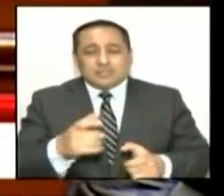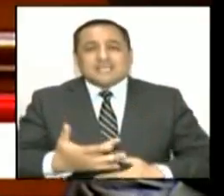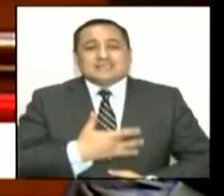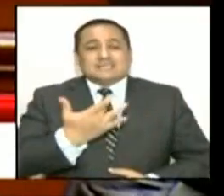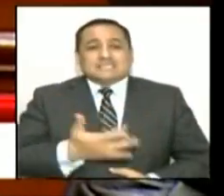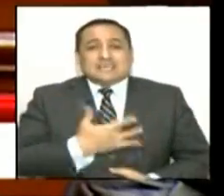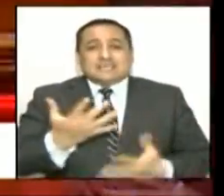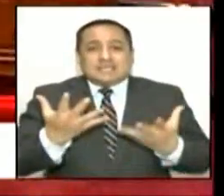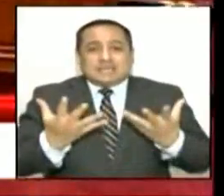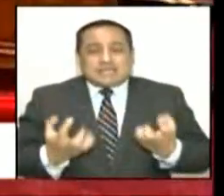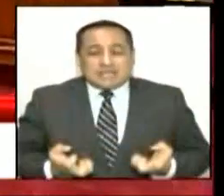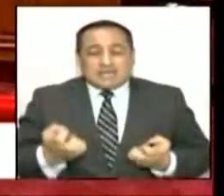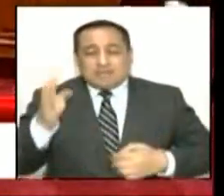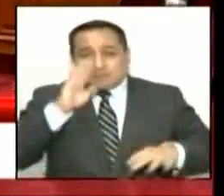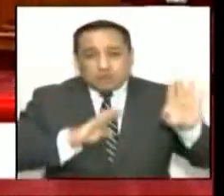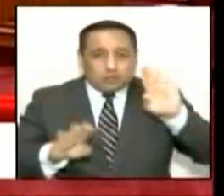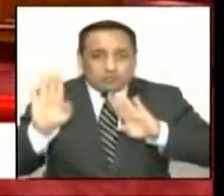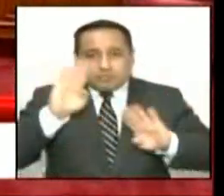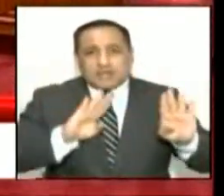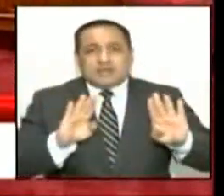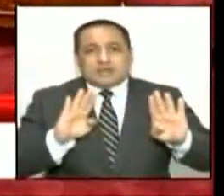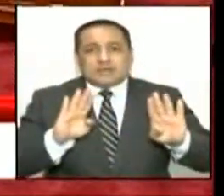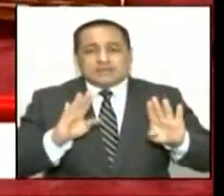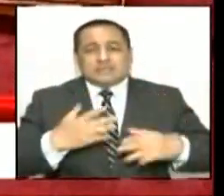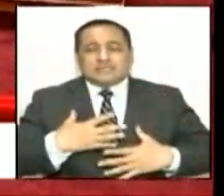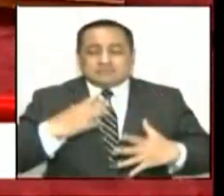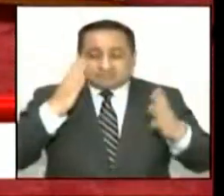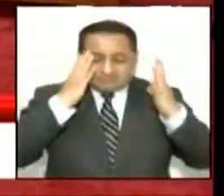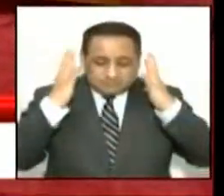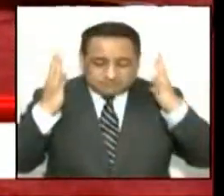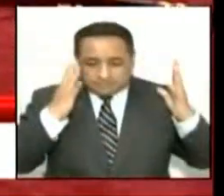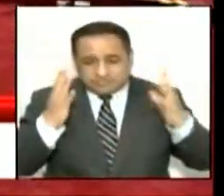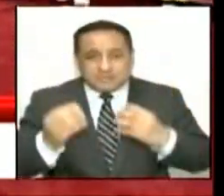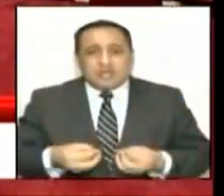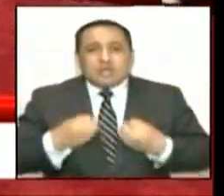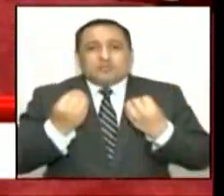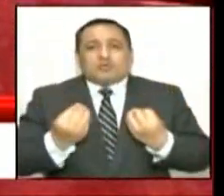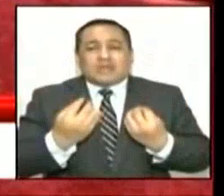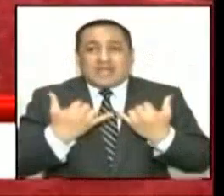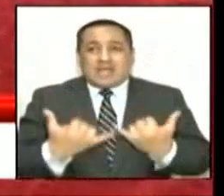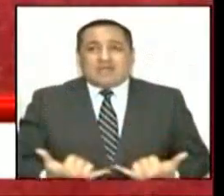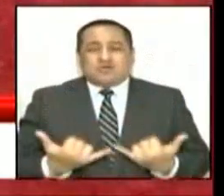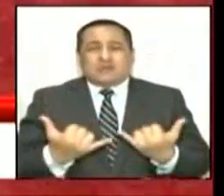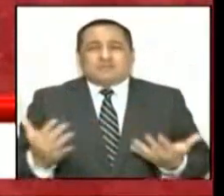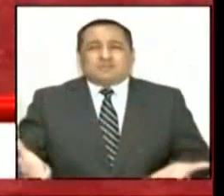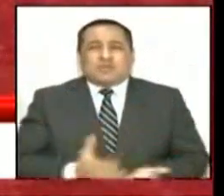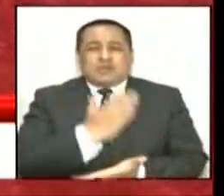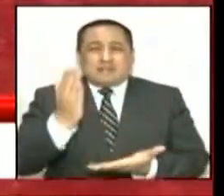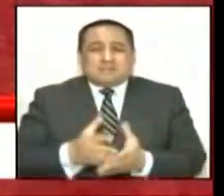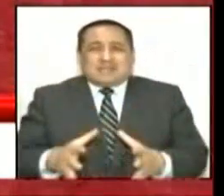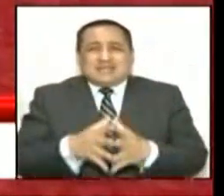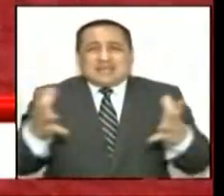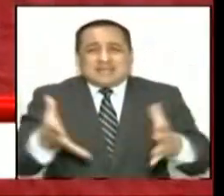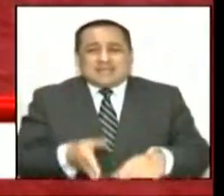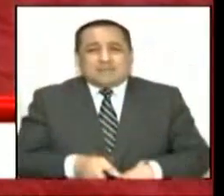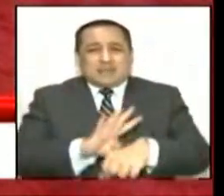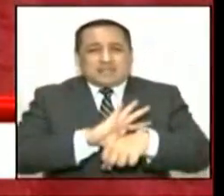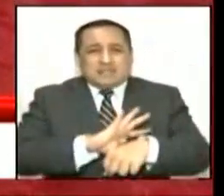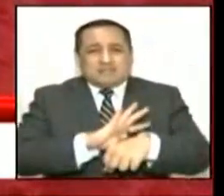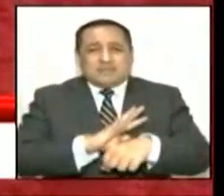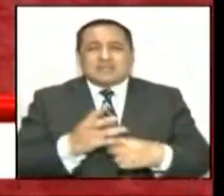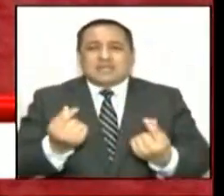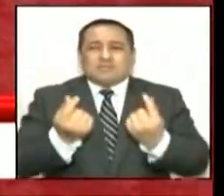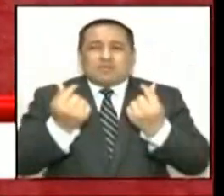ansiosa, preocupada, angustiada, no solo por la terrible tragedia que tenemos de la pandemia, de la